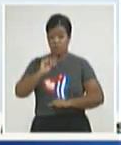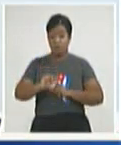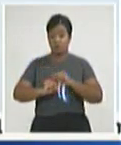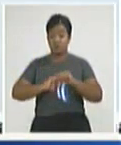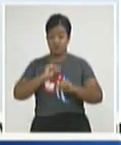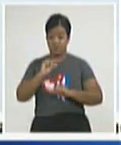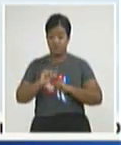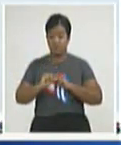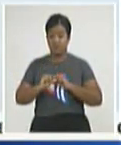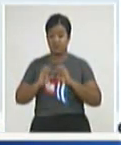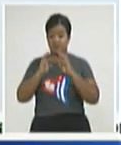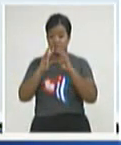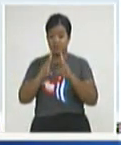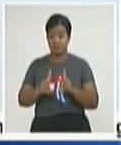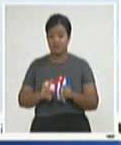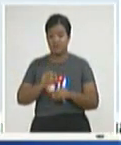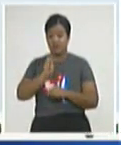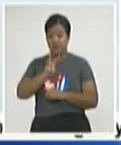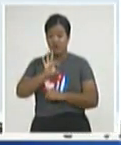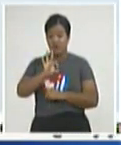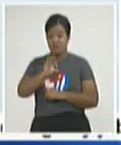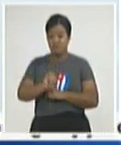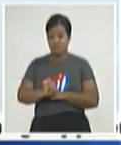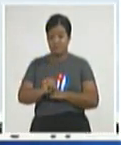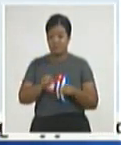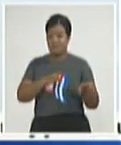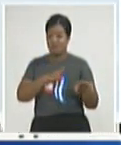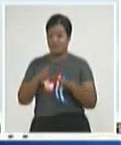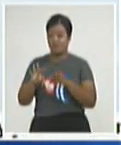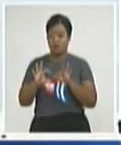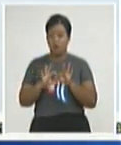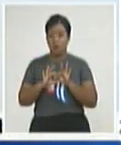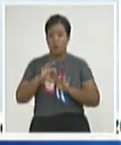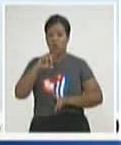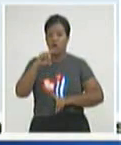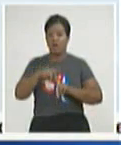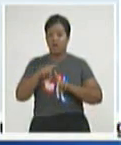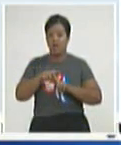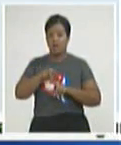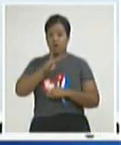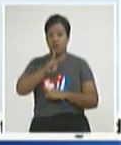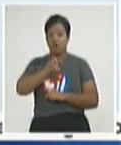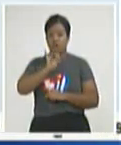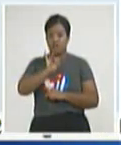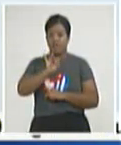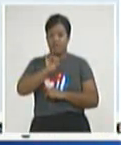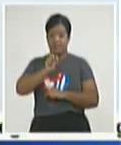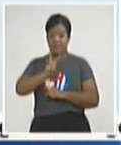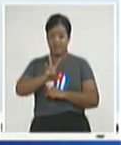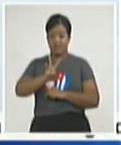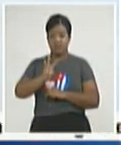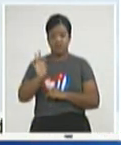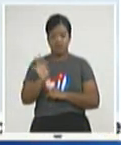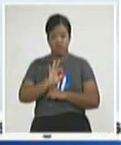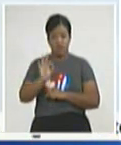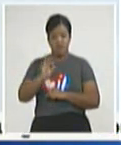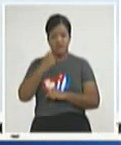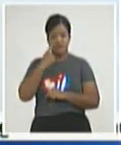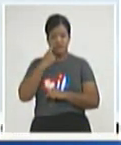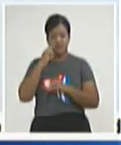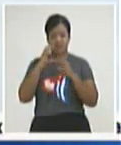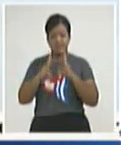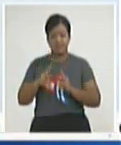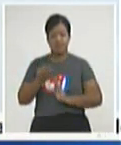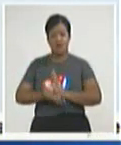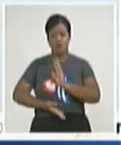casos, 380, y Guantánamo con 273, todavía elevado, y también estoy